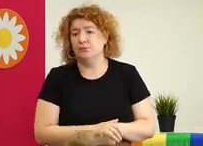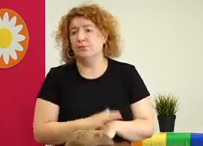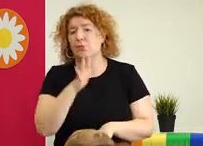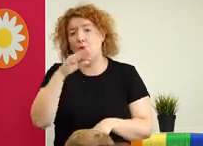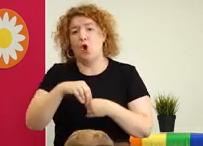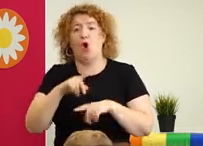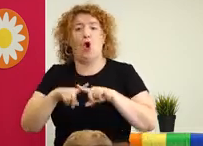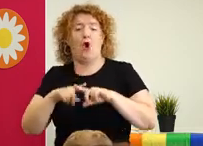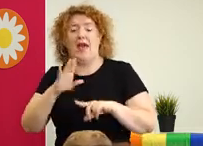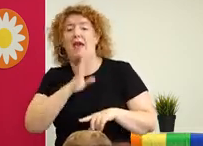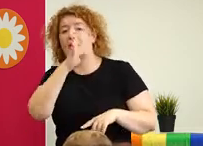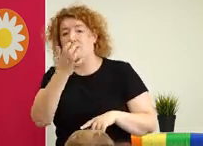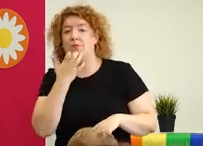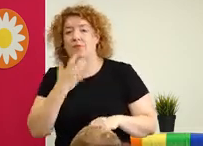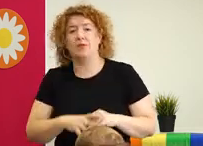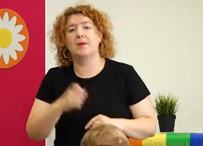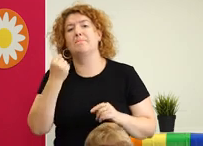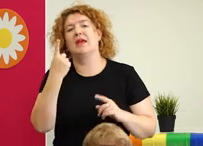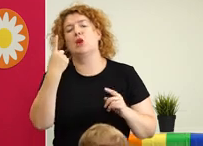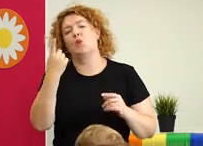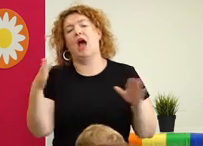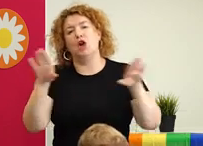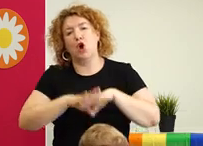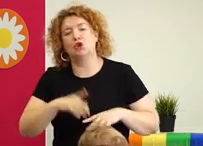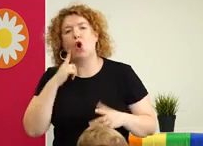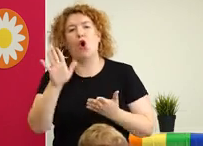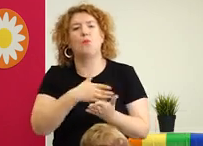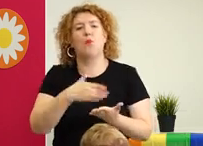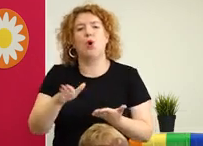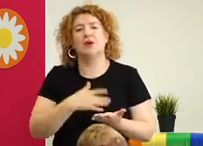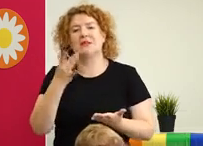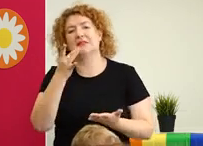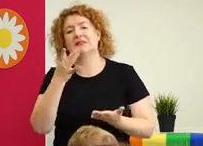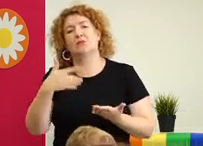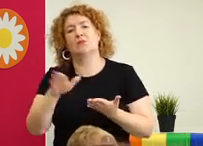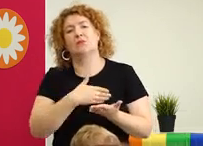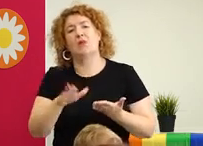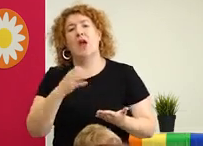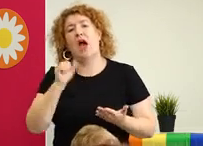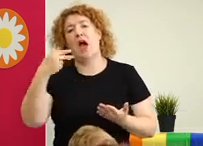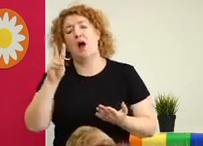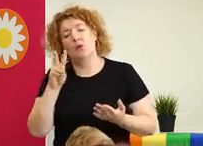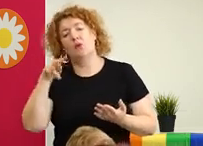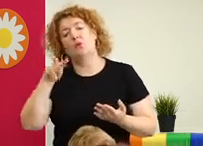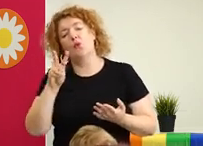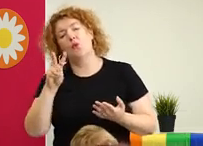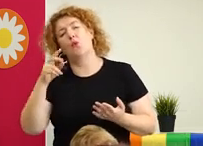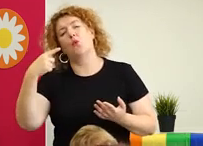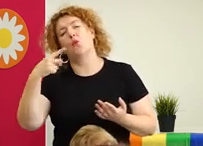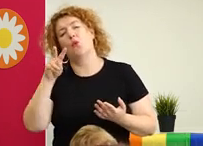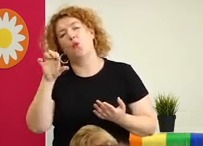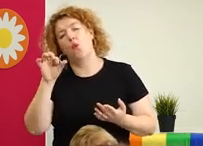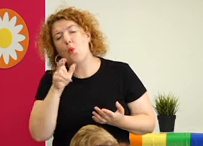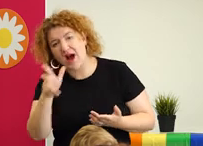tenían contenido homoerótico, como Las Mil y Una Noches o los poetas de los poemas de Abu Nuwas, que hablaban de homoerotismo.